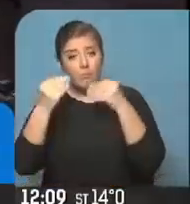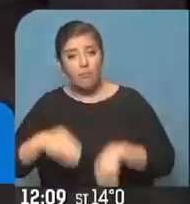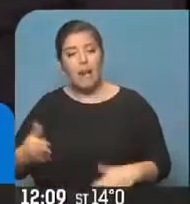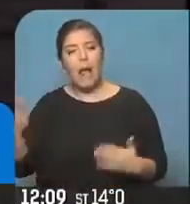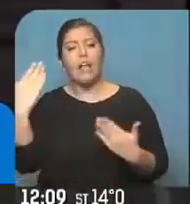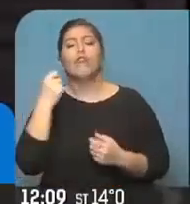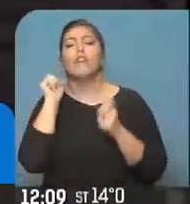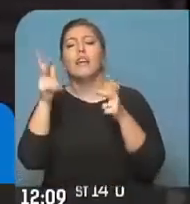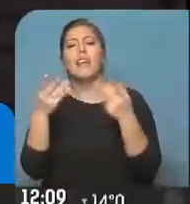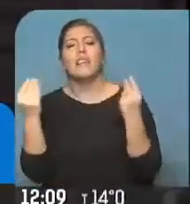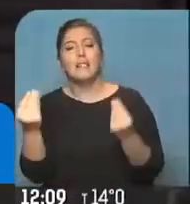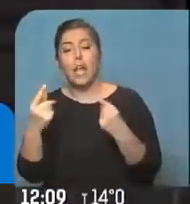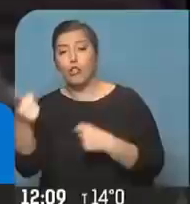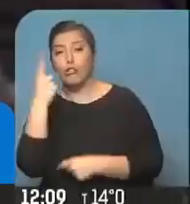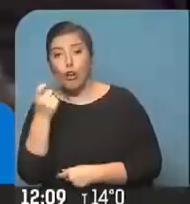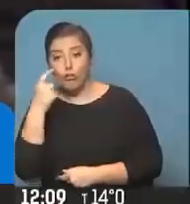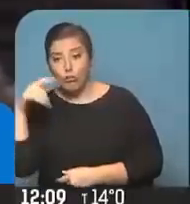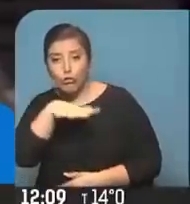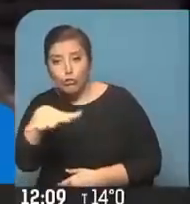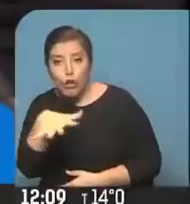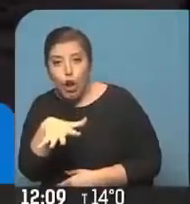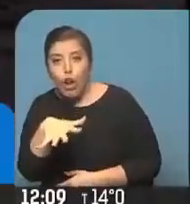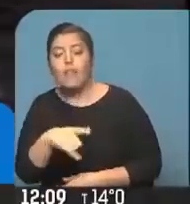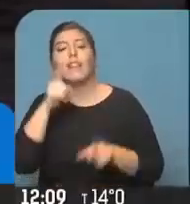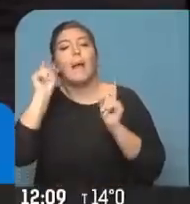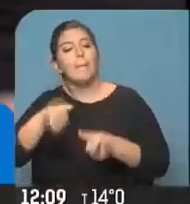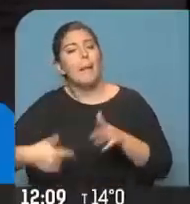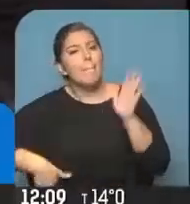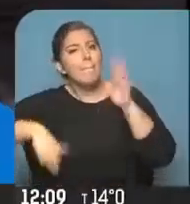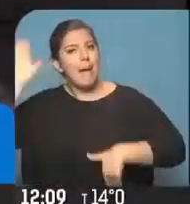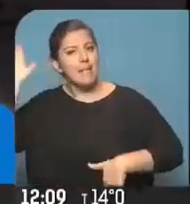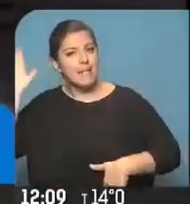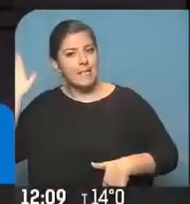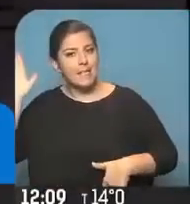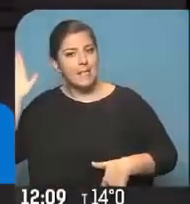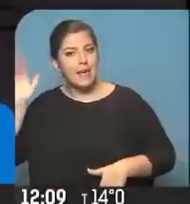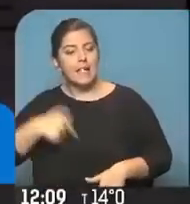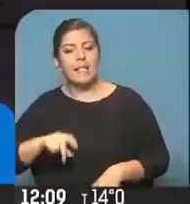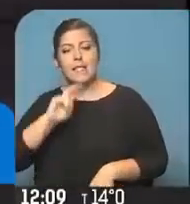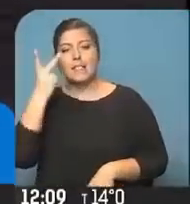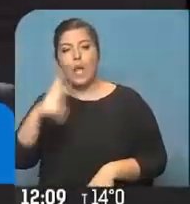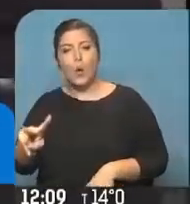se indicaba es que el control en las seccionales también va a aumentar en el marco de esta segunda etapa de reforma